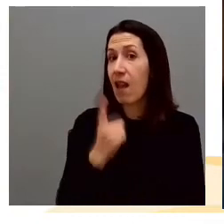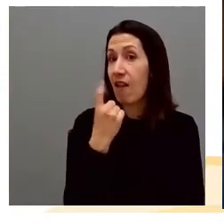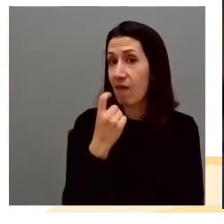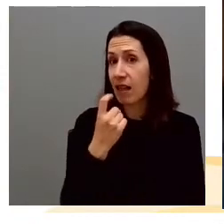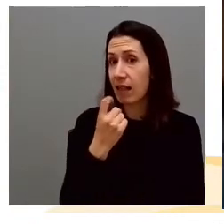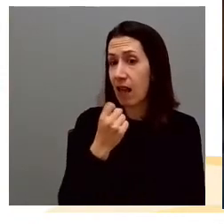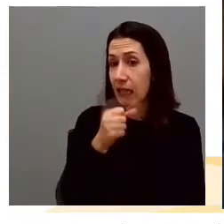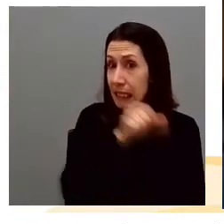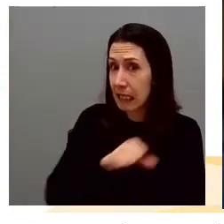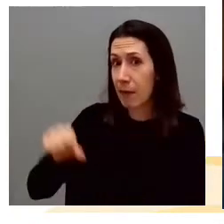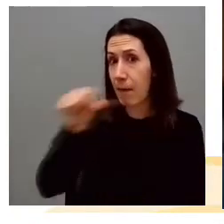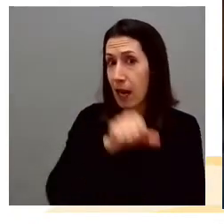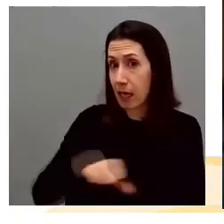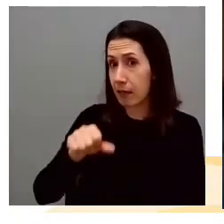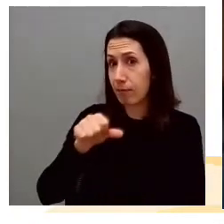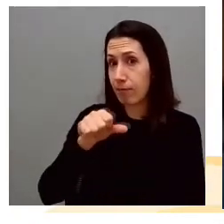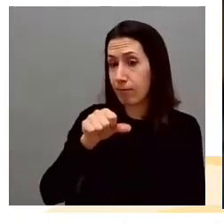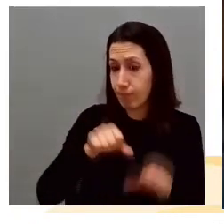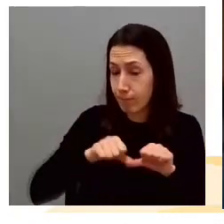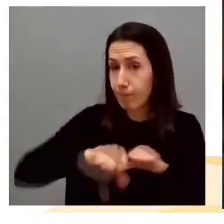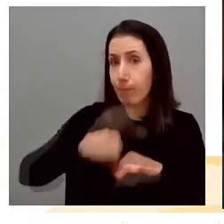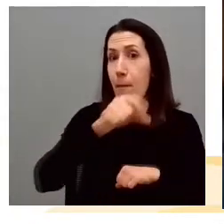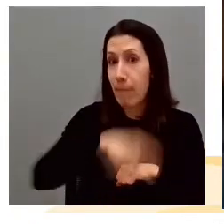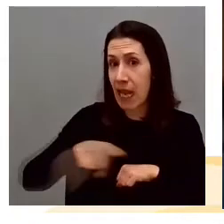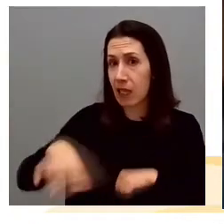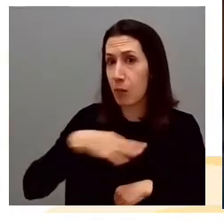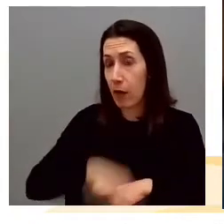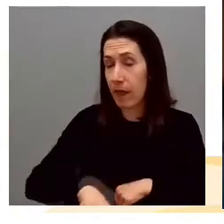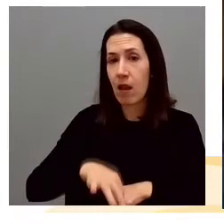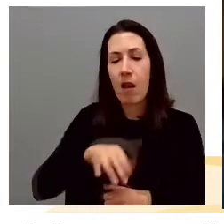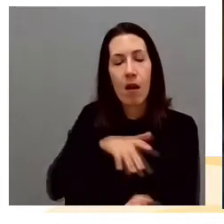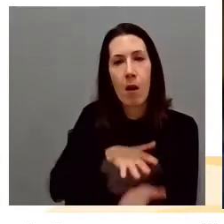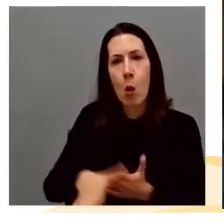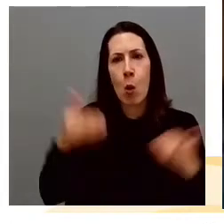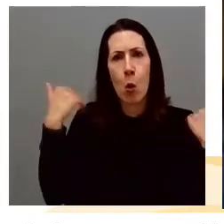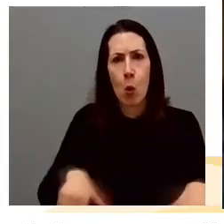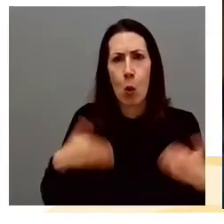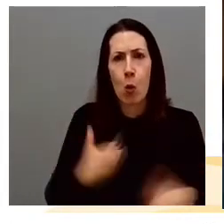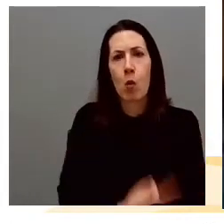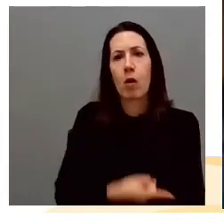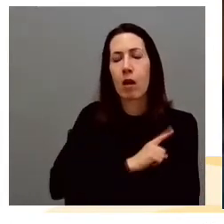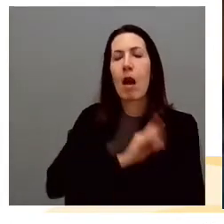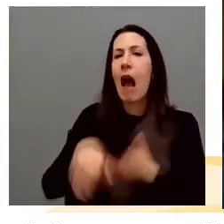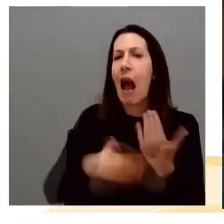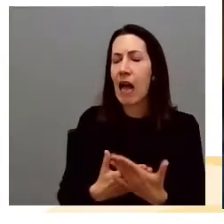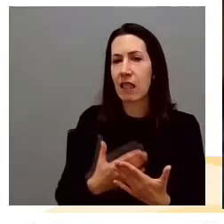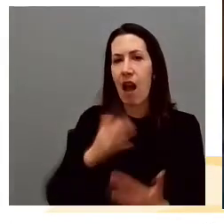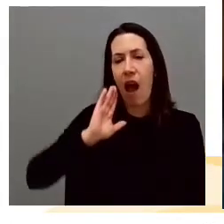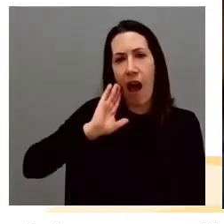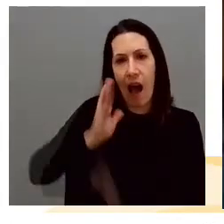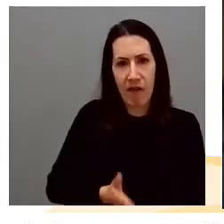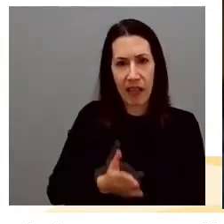bastantes semanas y meses, ¿no? Un impacto desproporcionado que ha comprometido derechos, como se decía